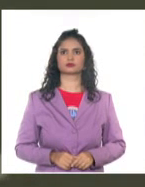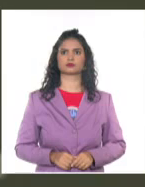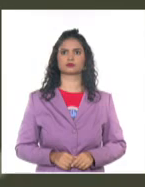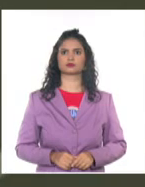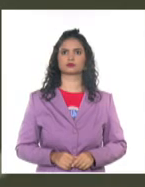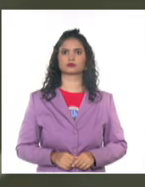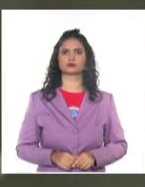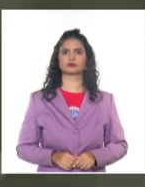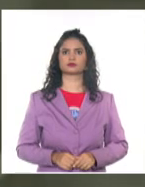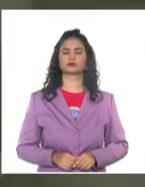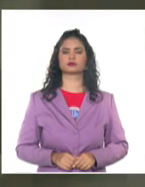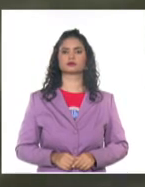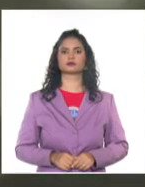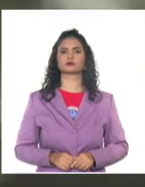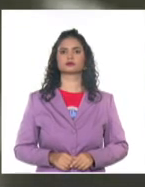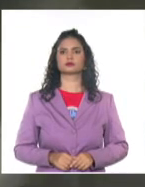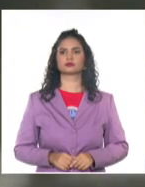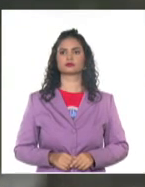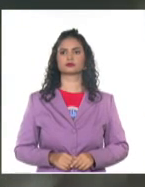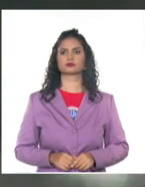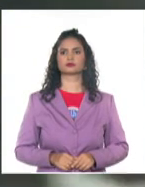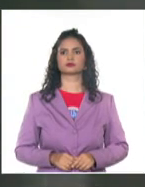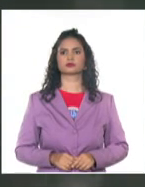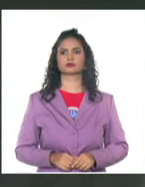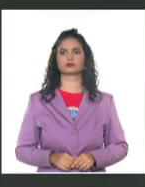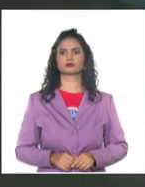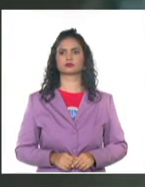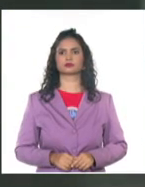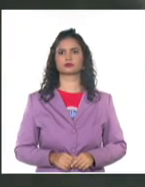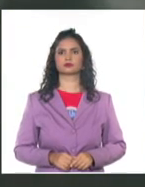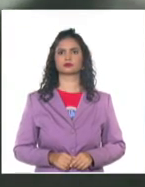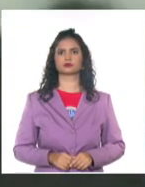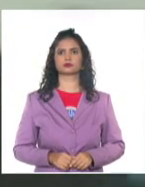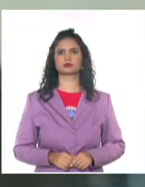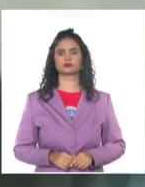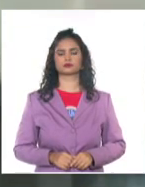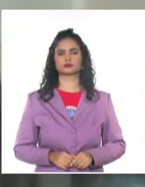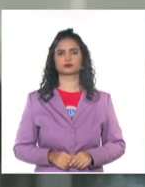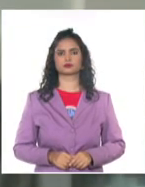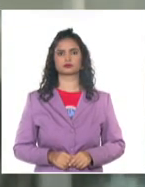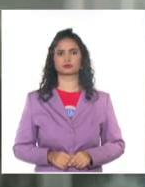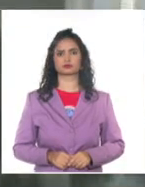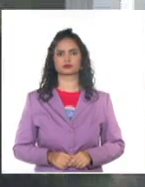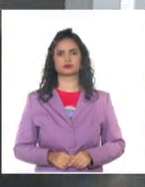trabajadora, con olor a primavera.